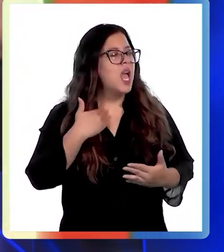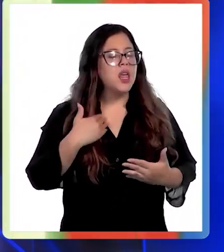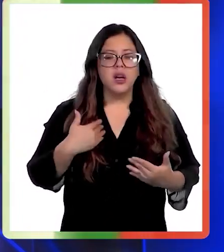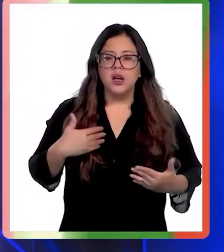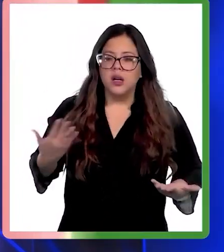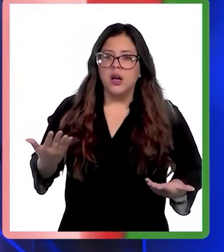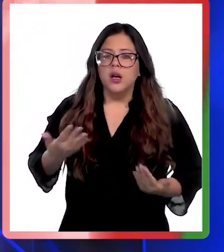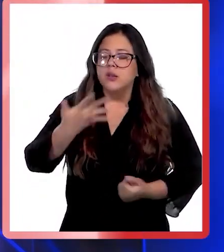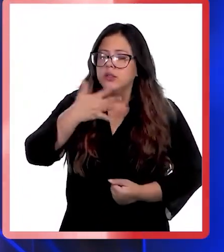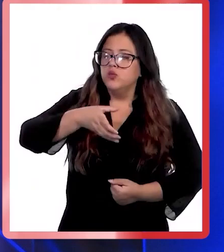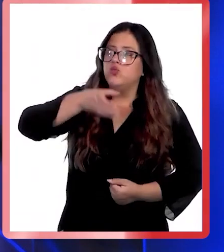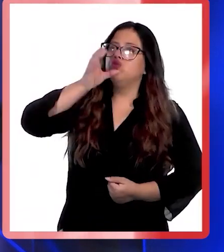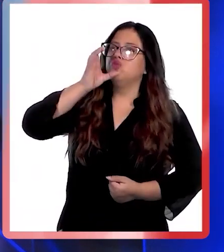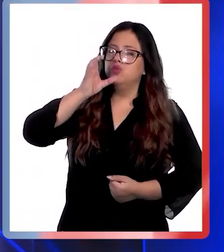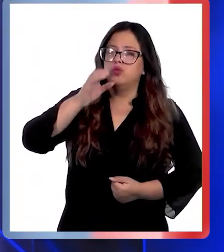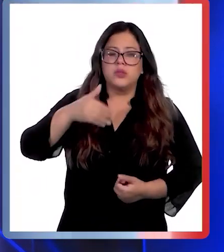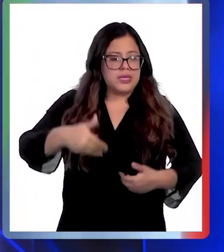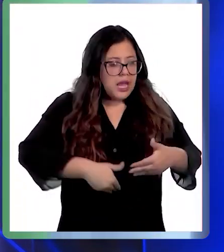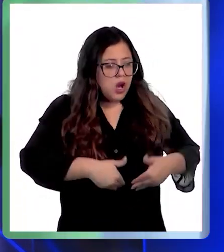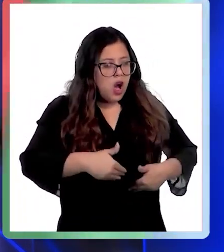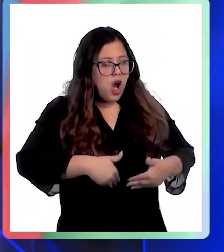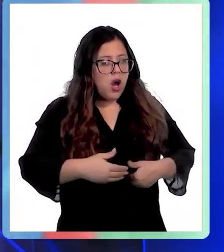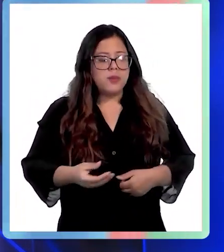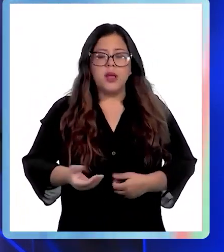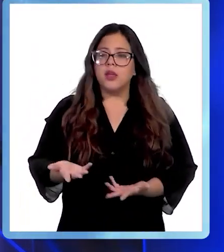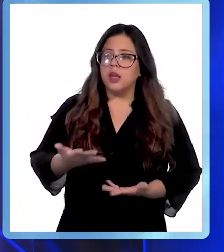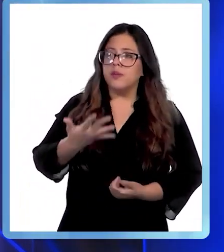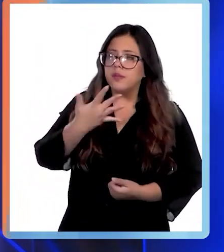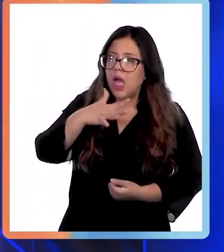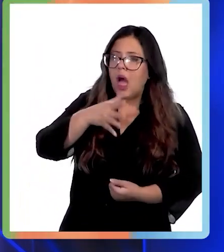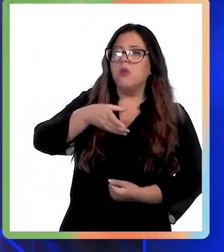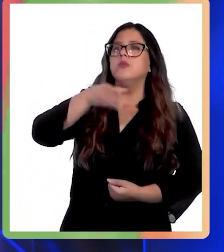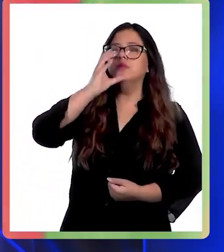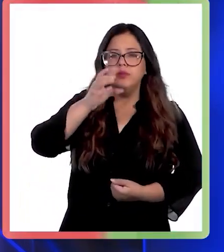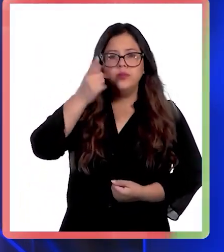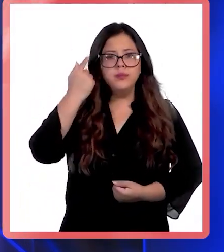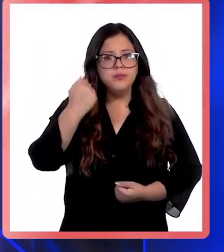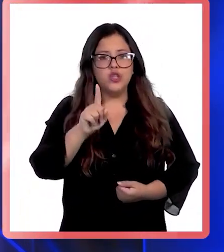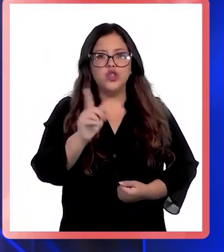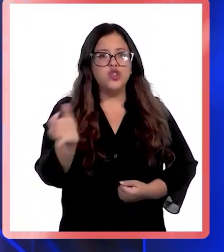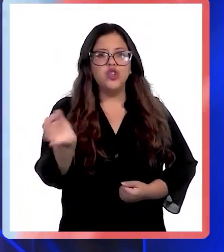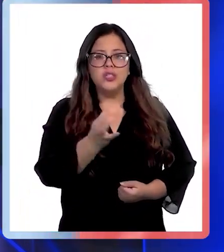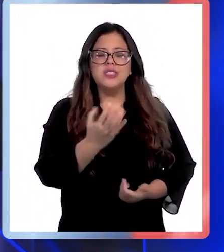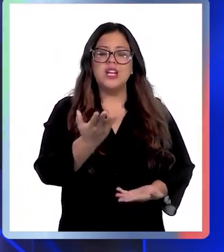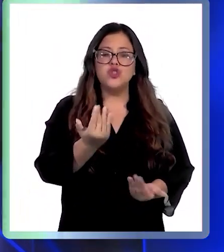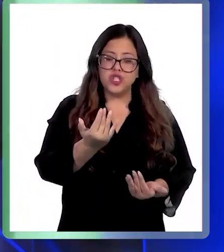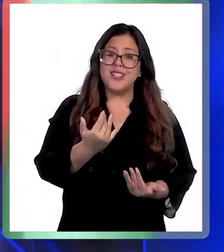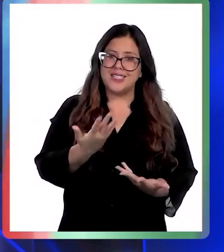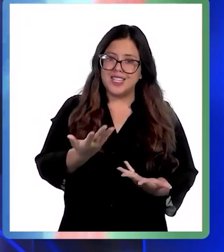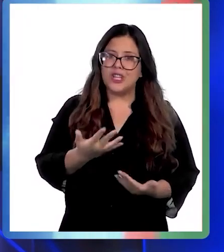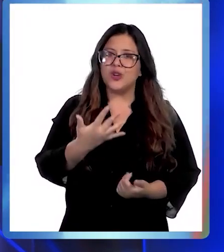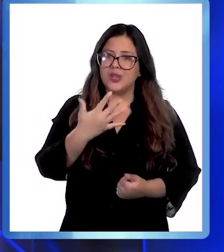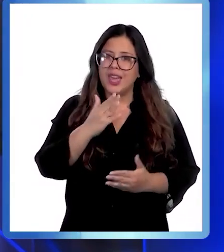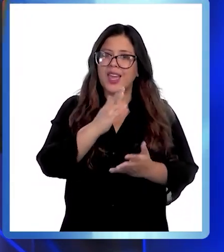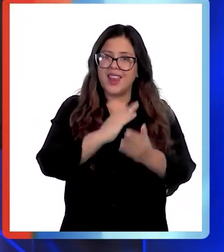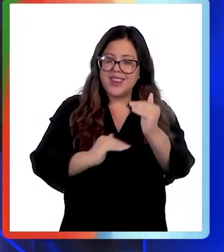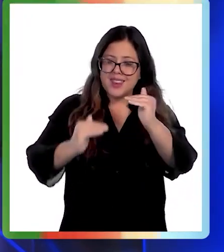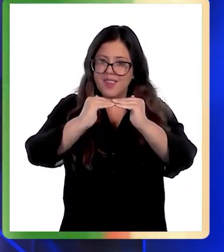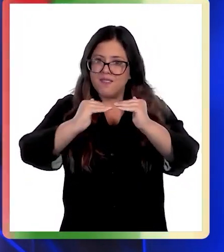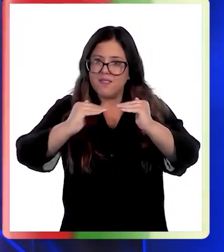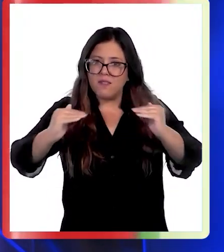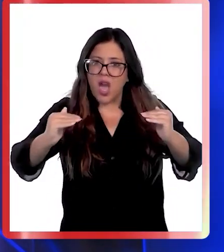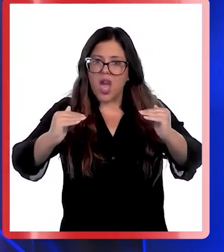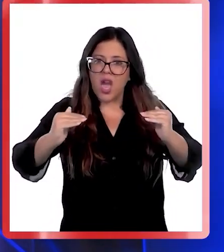sed, tomo líquido. Tengo hambre, me hidrato. Y no por decir yo necesito mantener ciertos